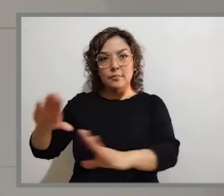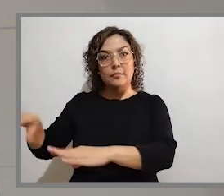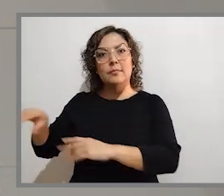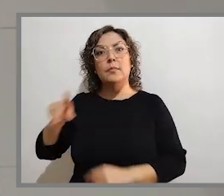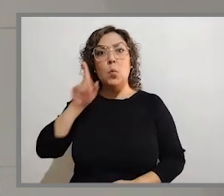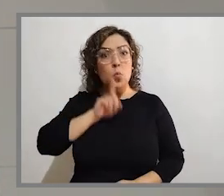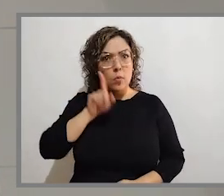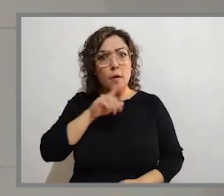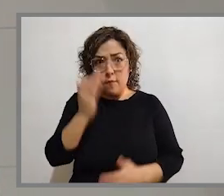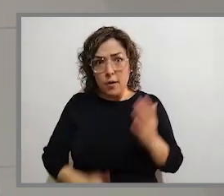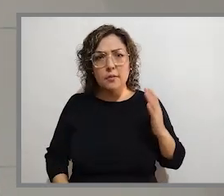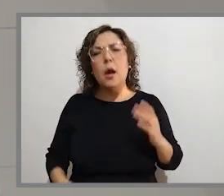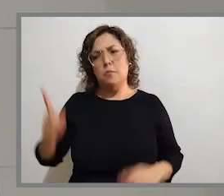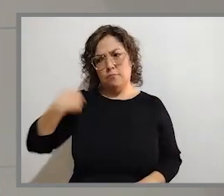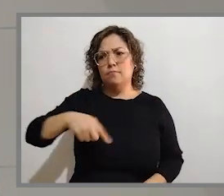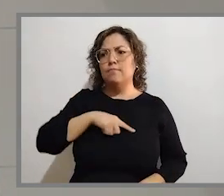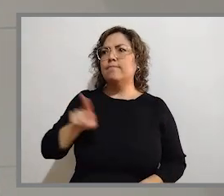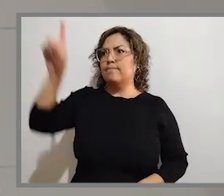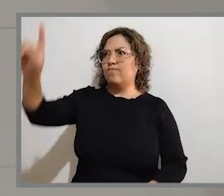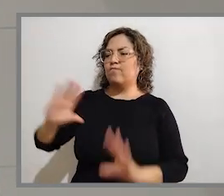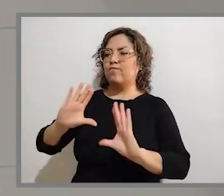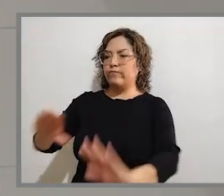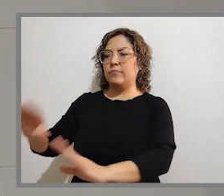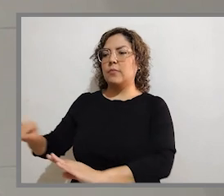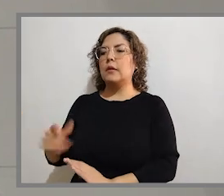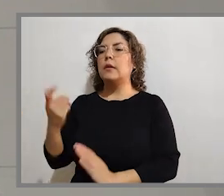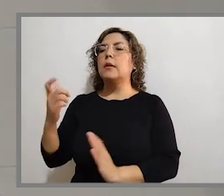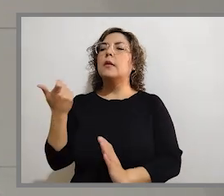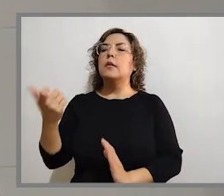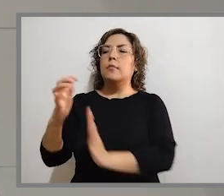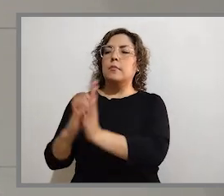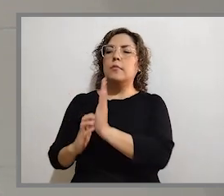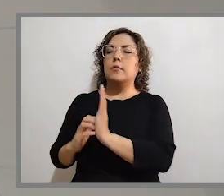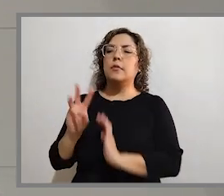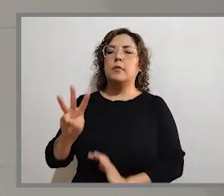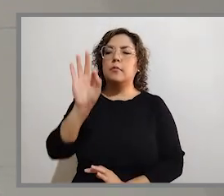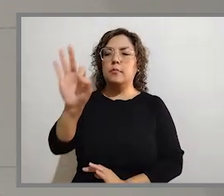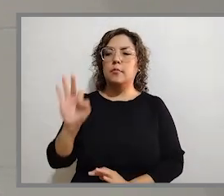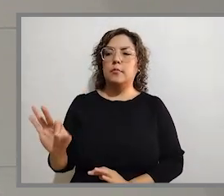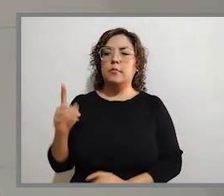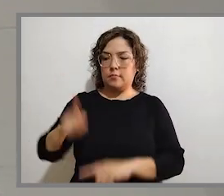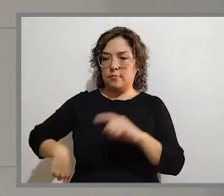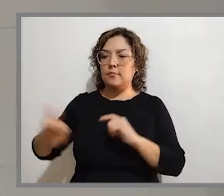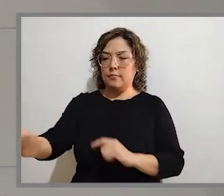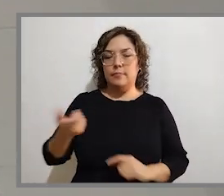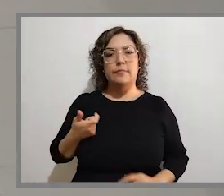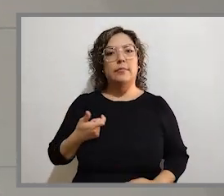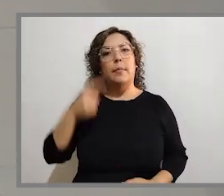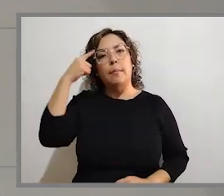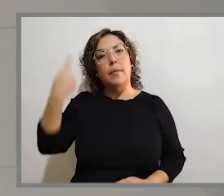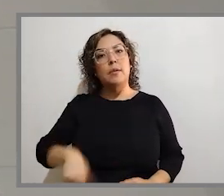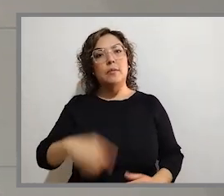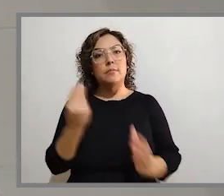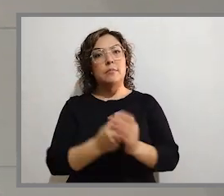no hay mujeres que quieran estar en política. Y ese 3% en este año a nivel federal equivale a